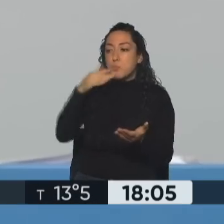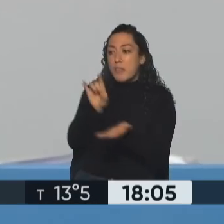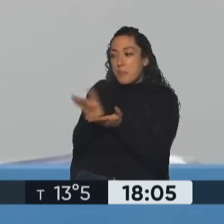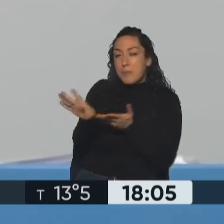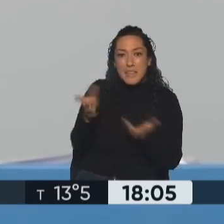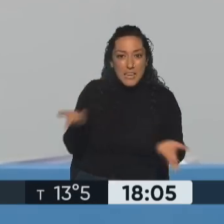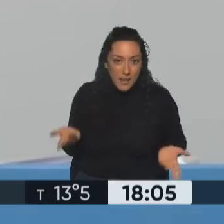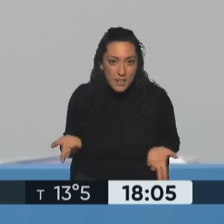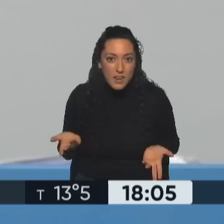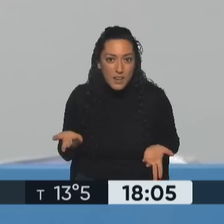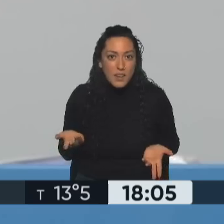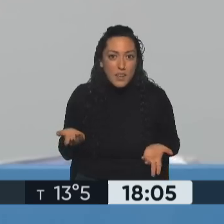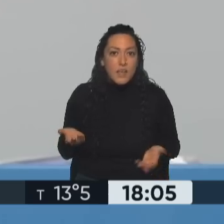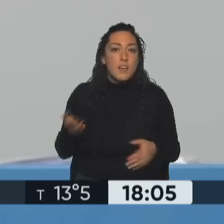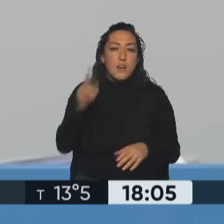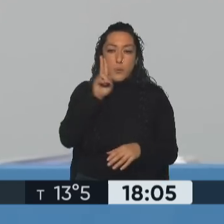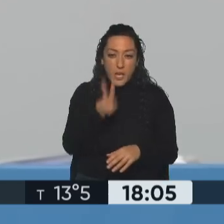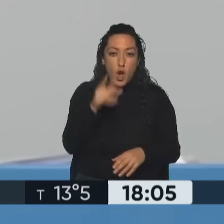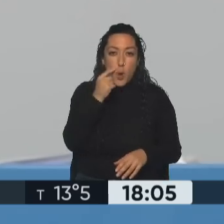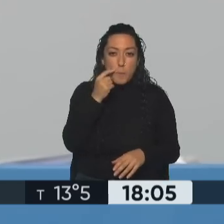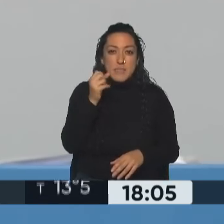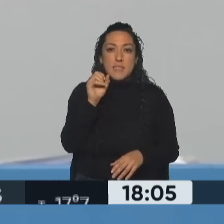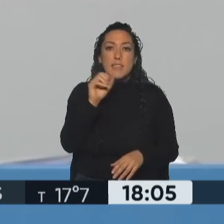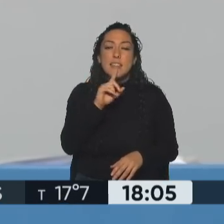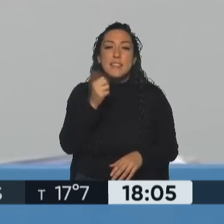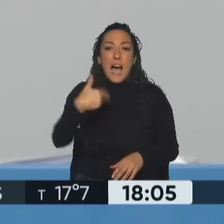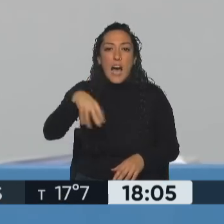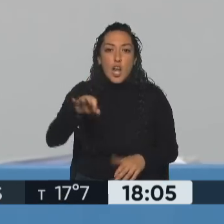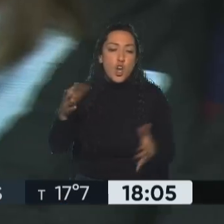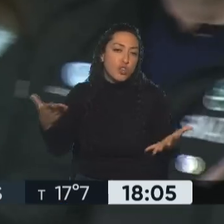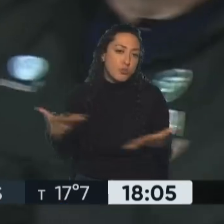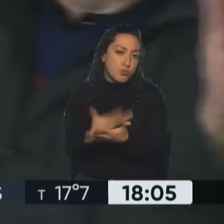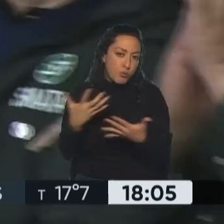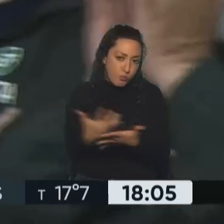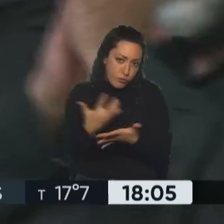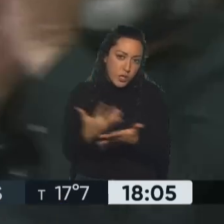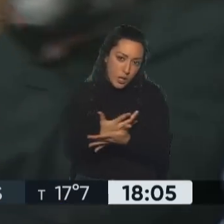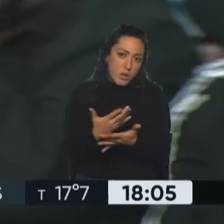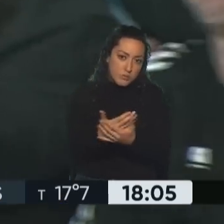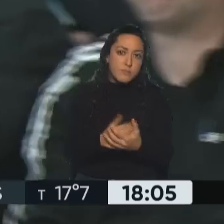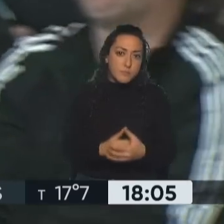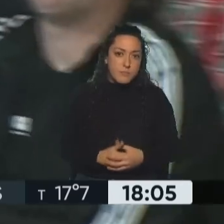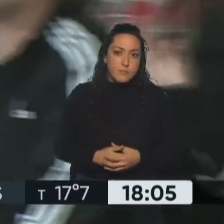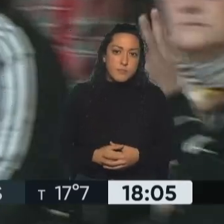ATE, ahí está el Tano, lo veo al Tano Catalano, sufrió mucho.